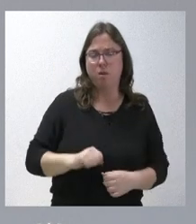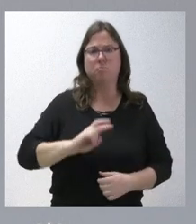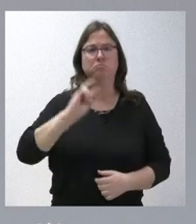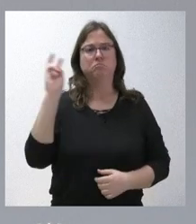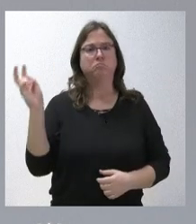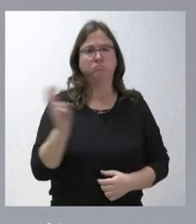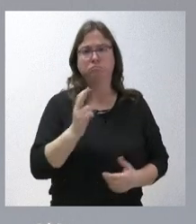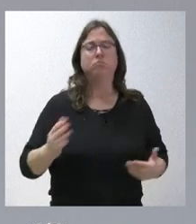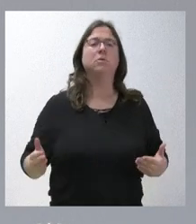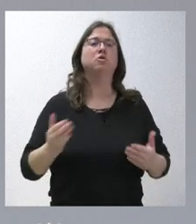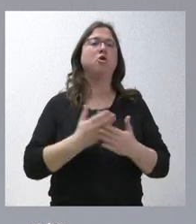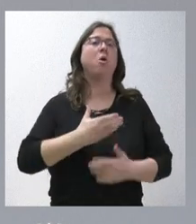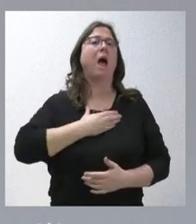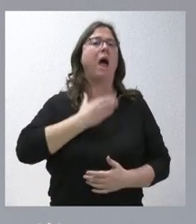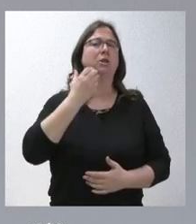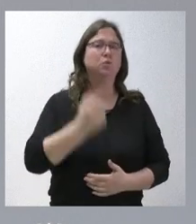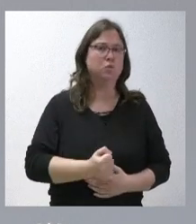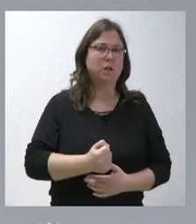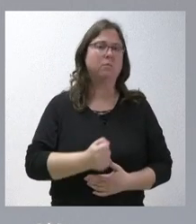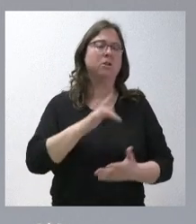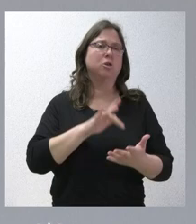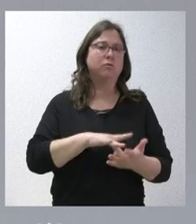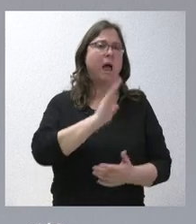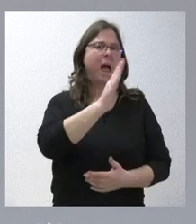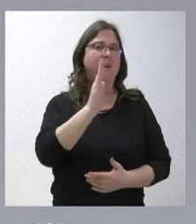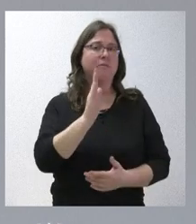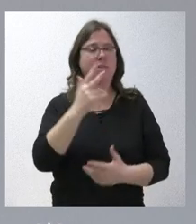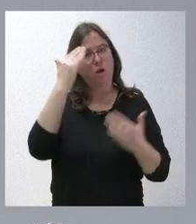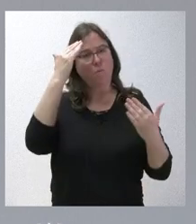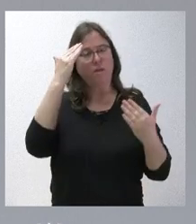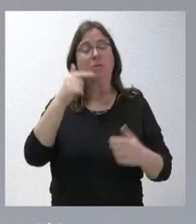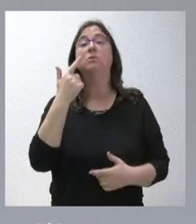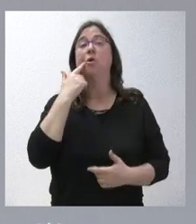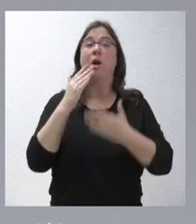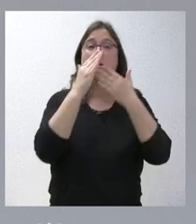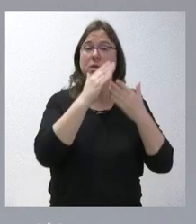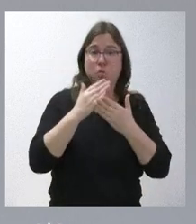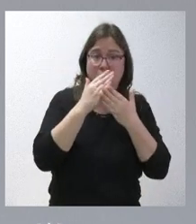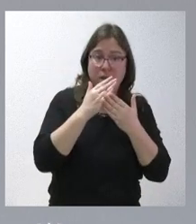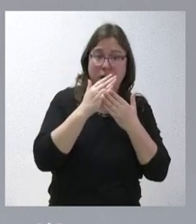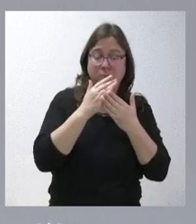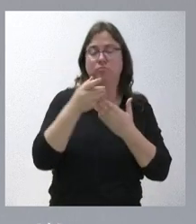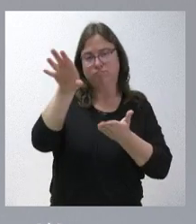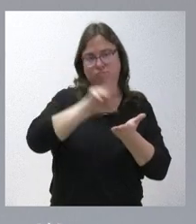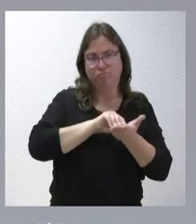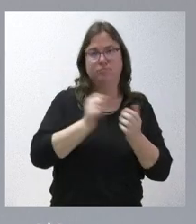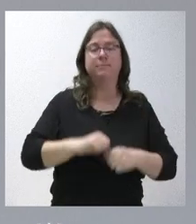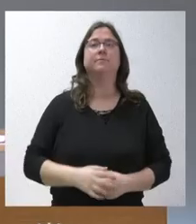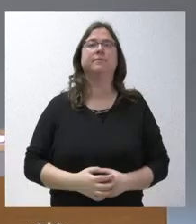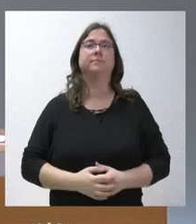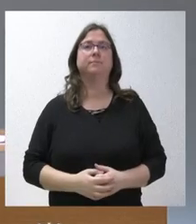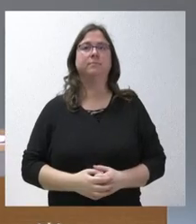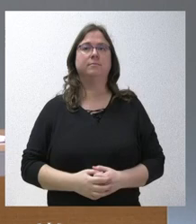todas las los ayuntamientos y entidades locales que se ven afectadas por la conmemoración se estudiará y y lo tendremos lógicamente en